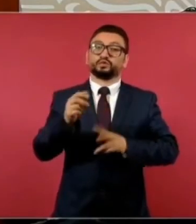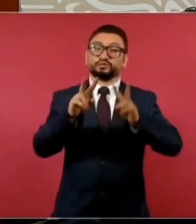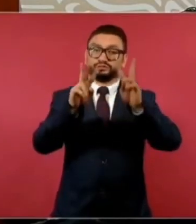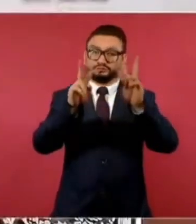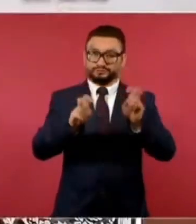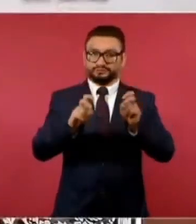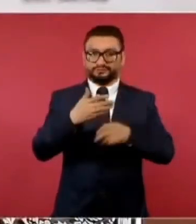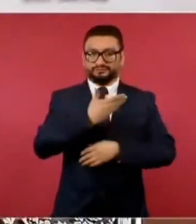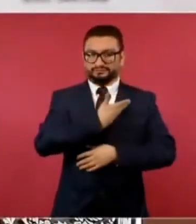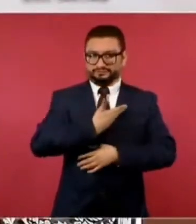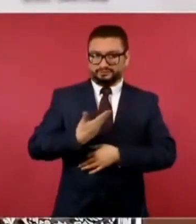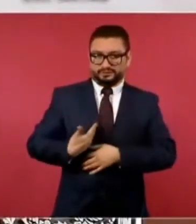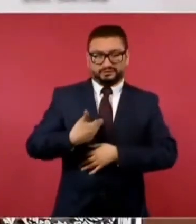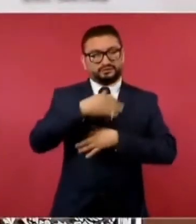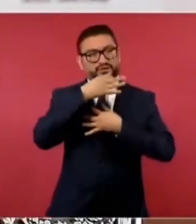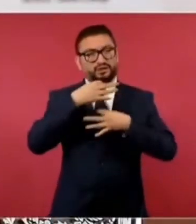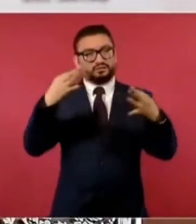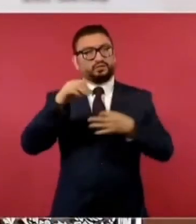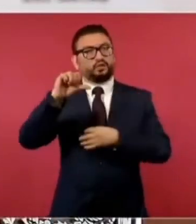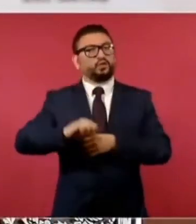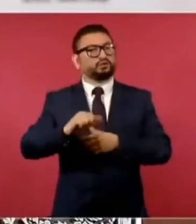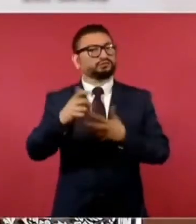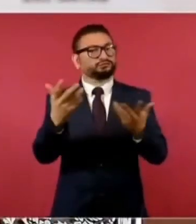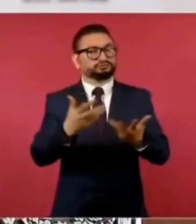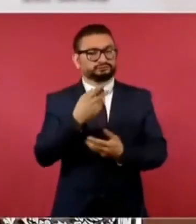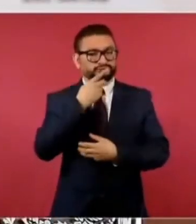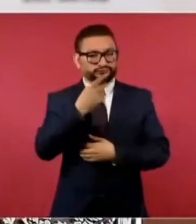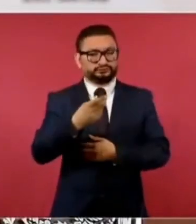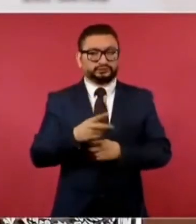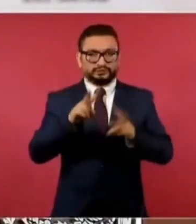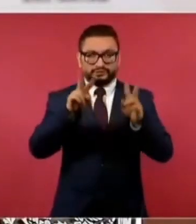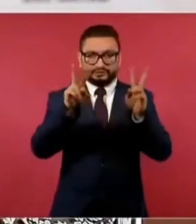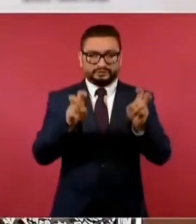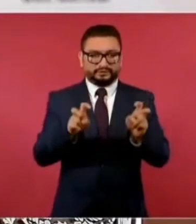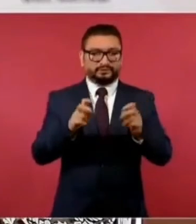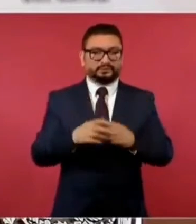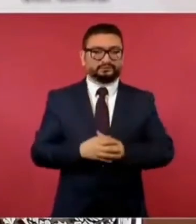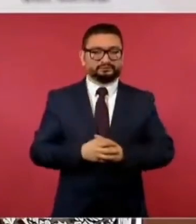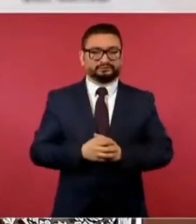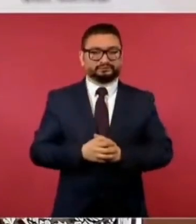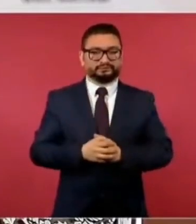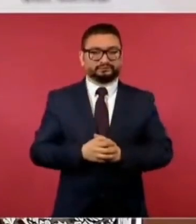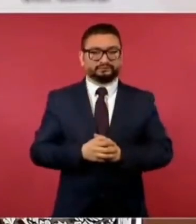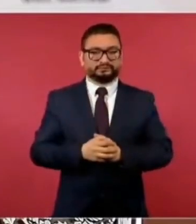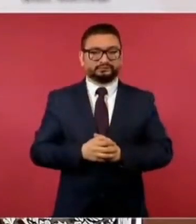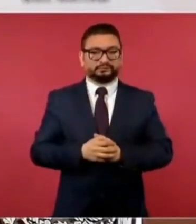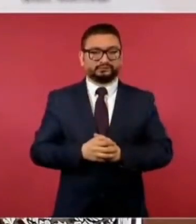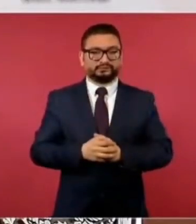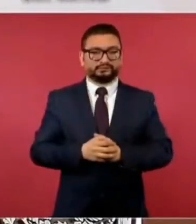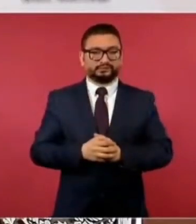presidente había anunciado para hoy era el de